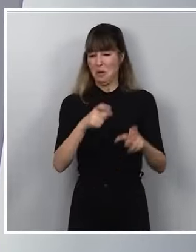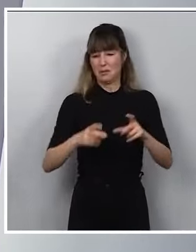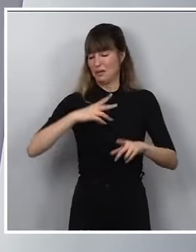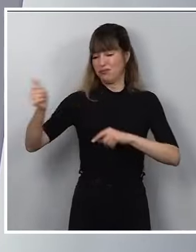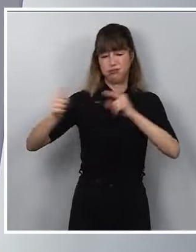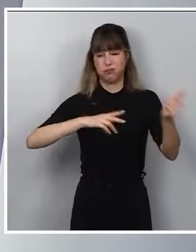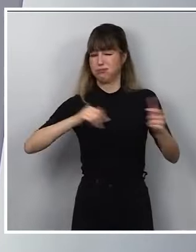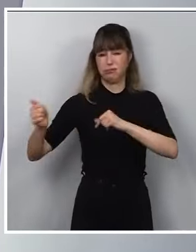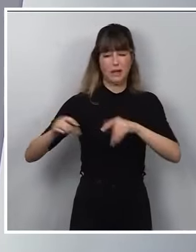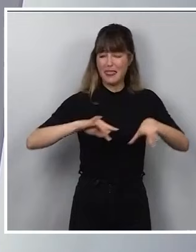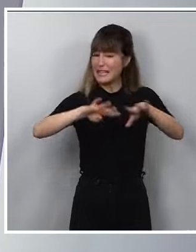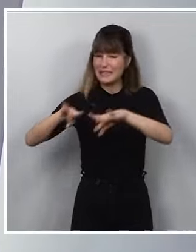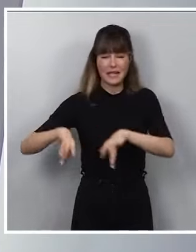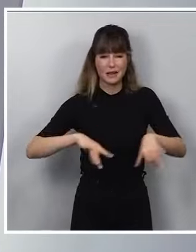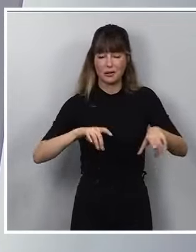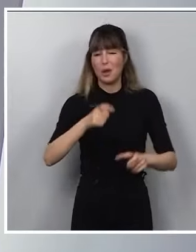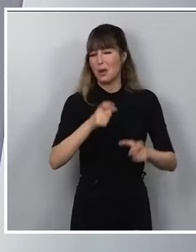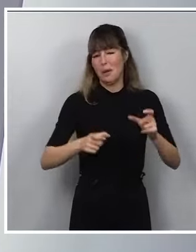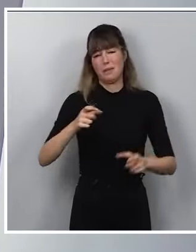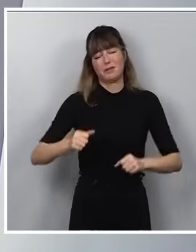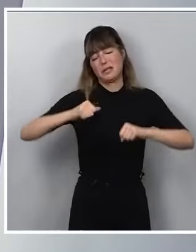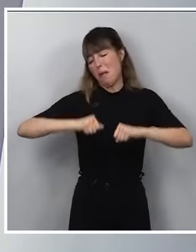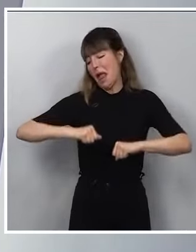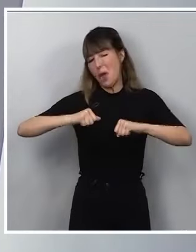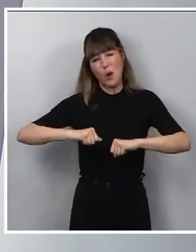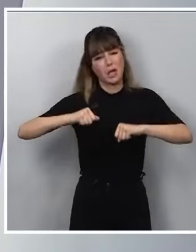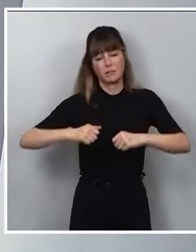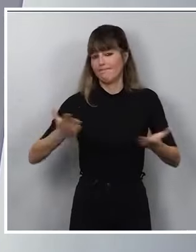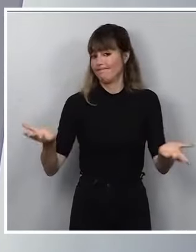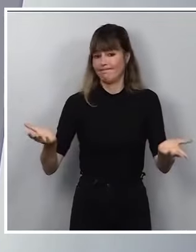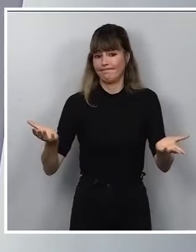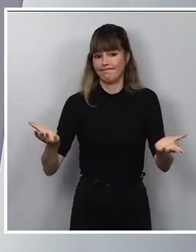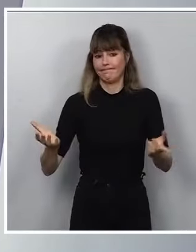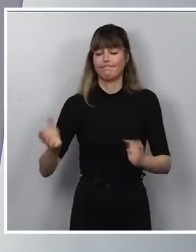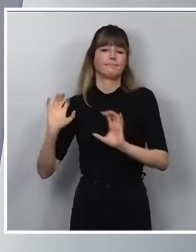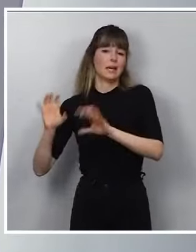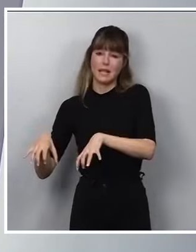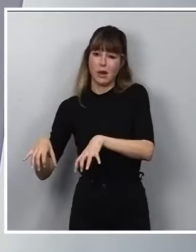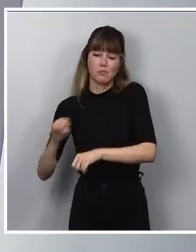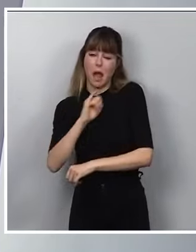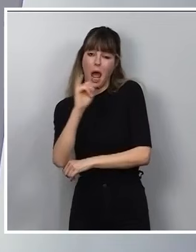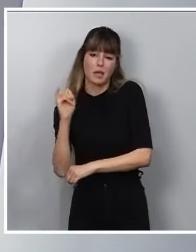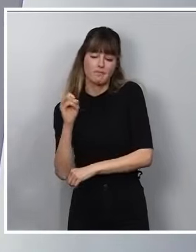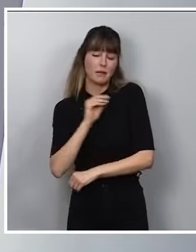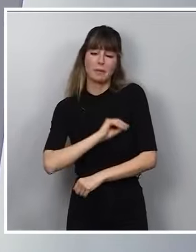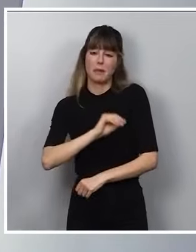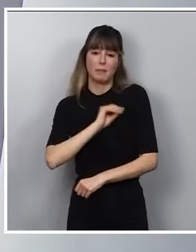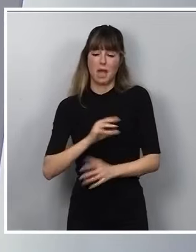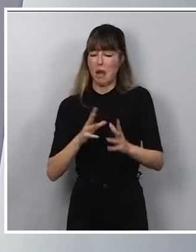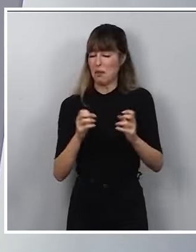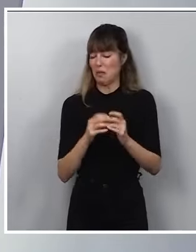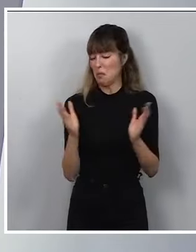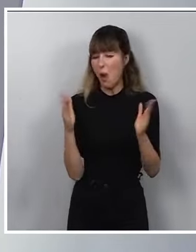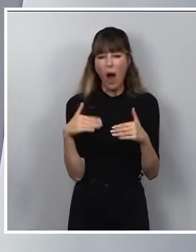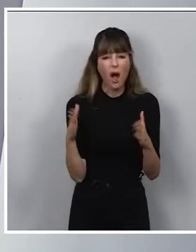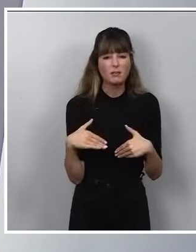demográfico a ser un geriátrico a cielo abierto eso es lo que queda en Castilla y león no Lamentablemente Pues esa pérdida de ambición y